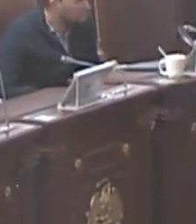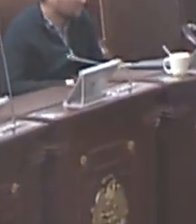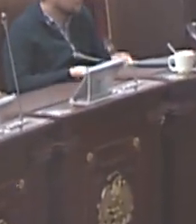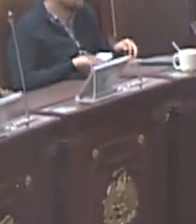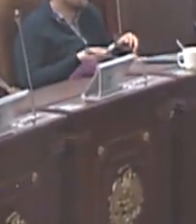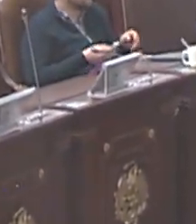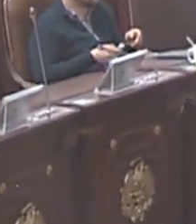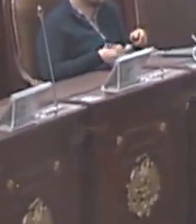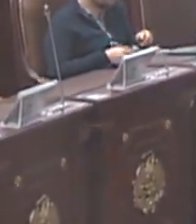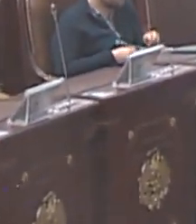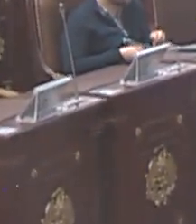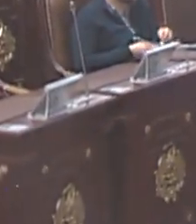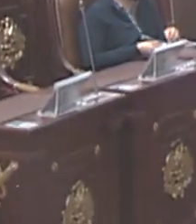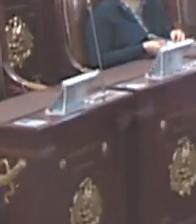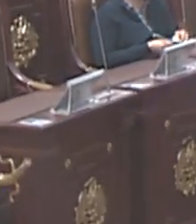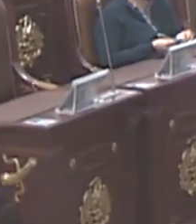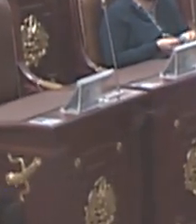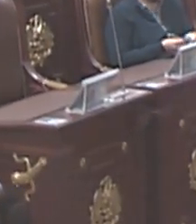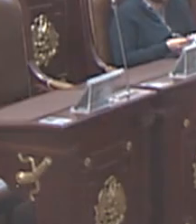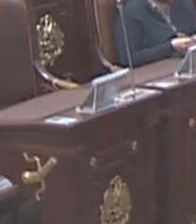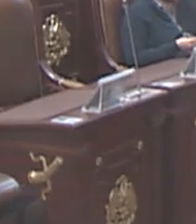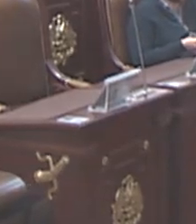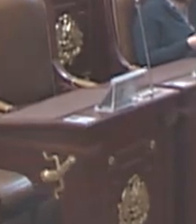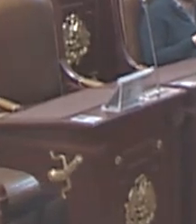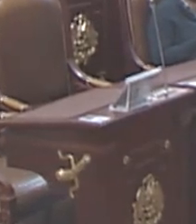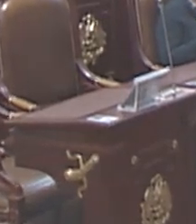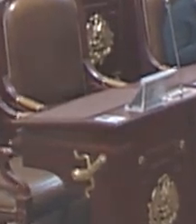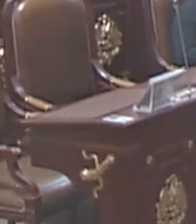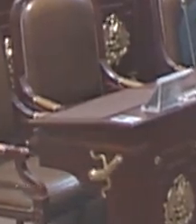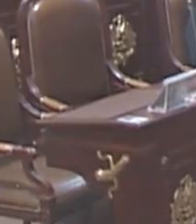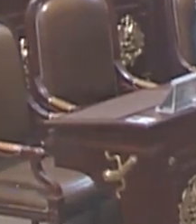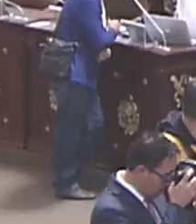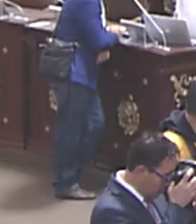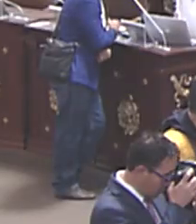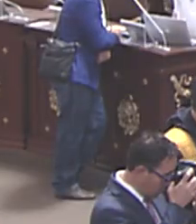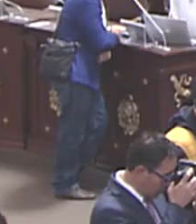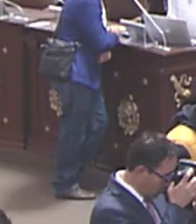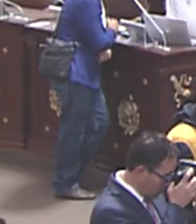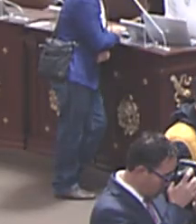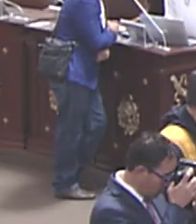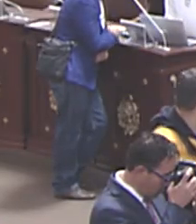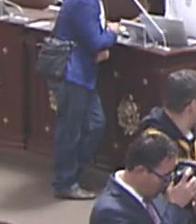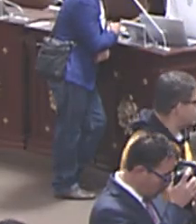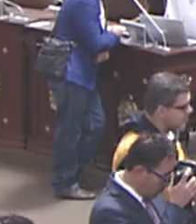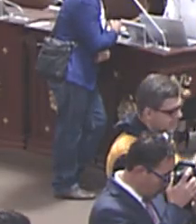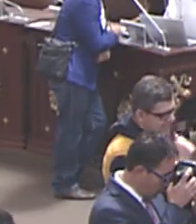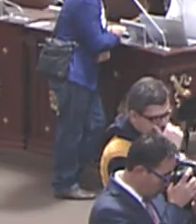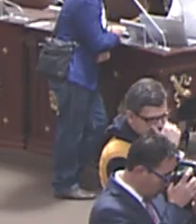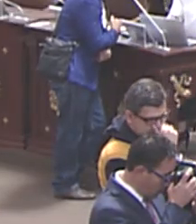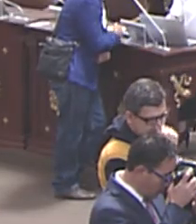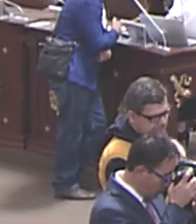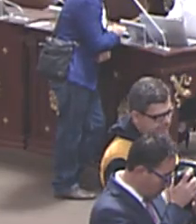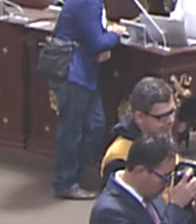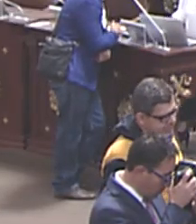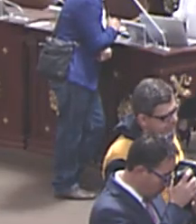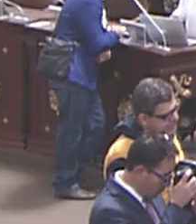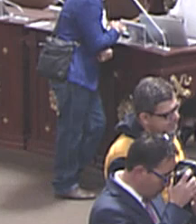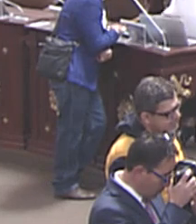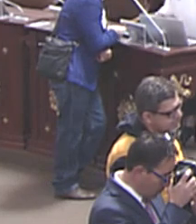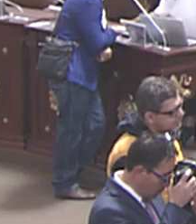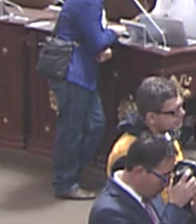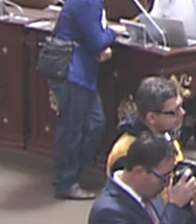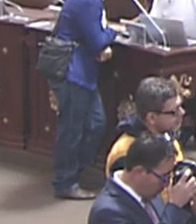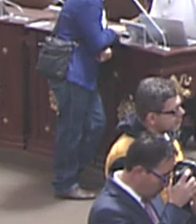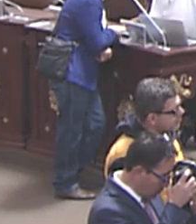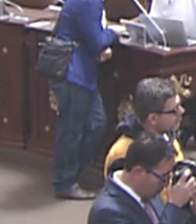Aprobada el orden del día, diputada Presidenta, dispensar la lectura. Esta presidencia